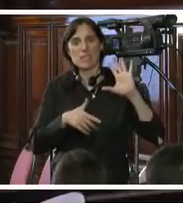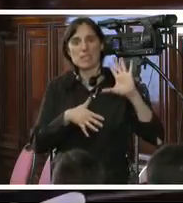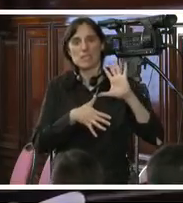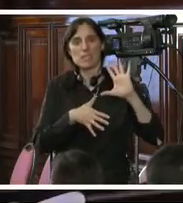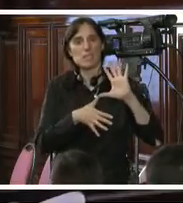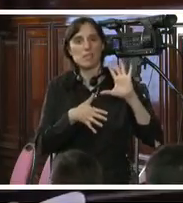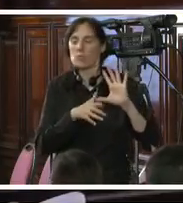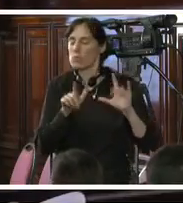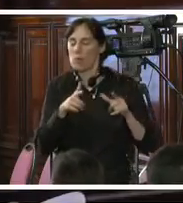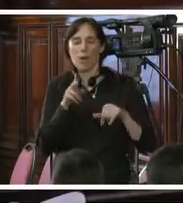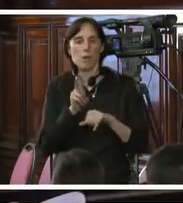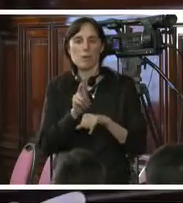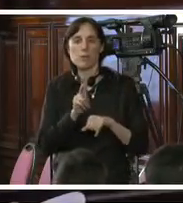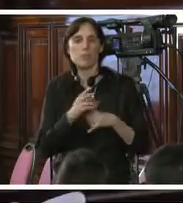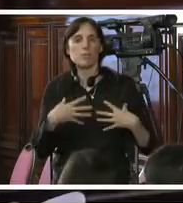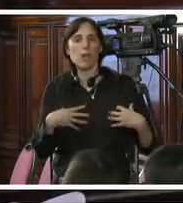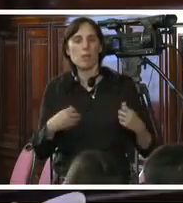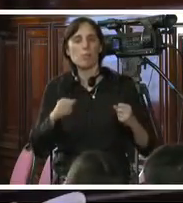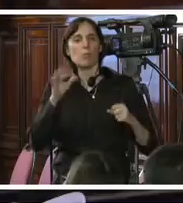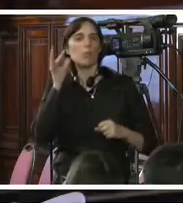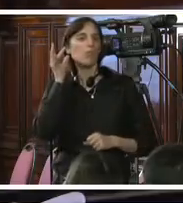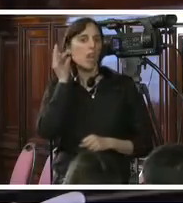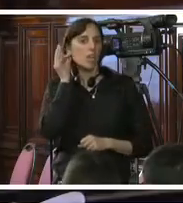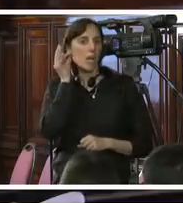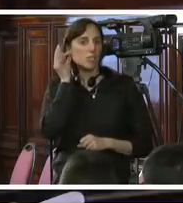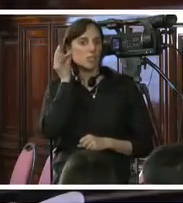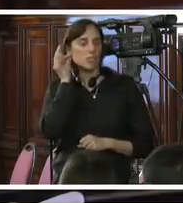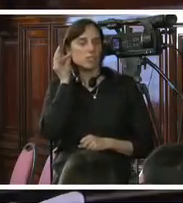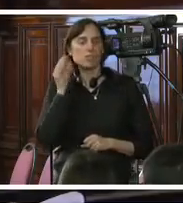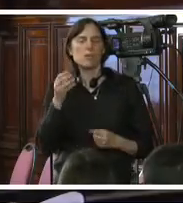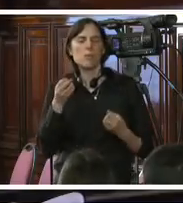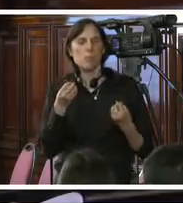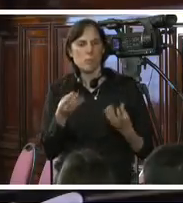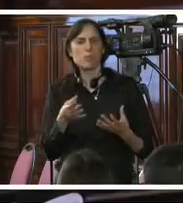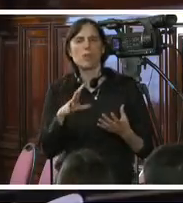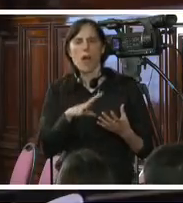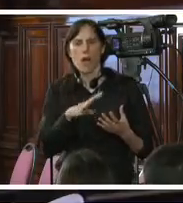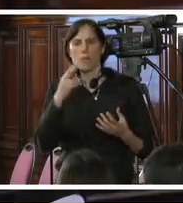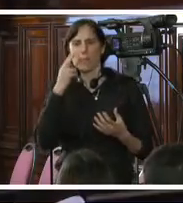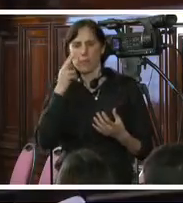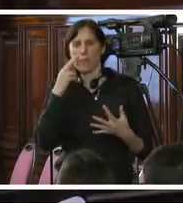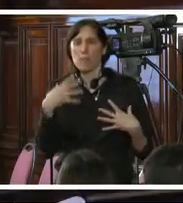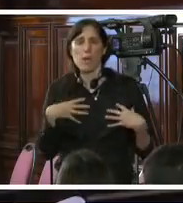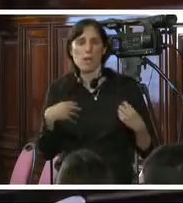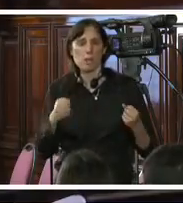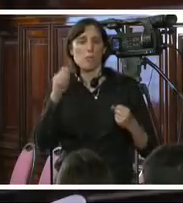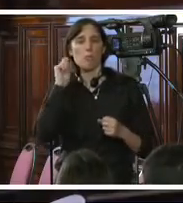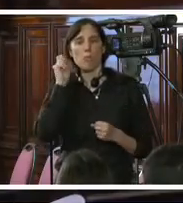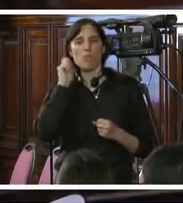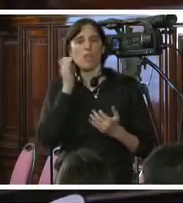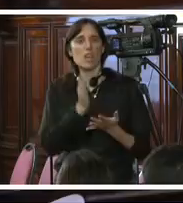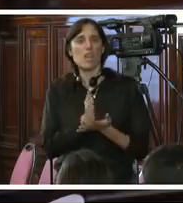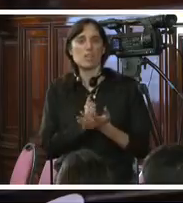protegiendo de manera integral la salud de las niñas y como resultado, en toda la región tenemos un problema de salud pública y derechos